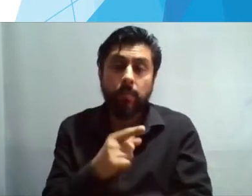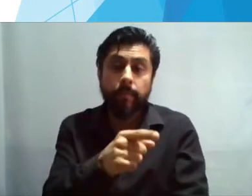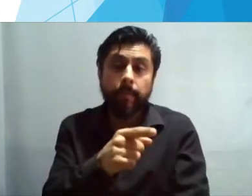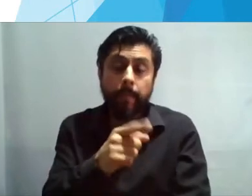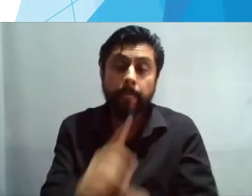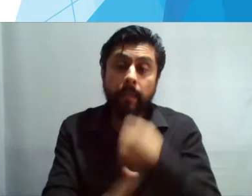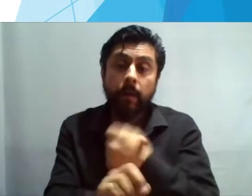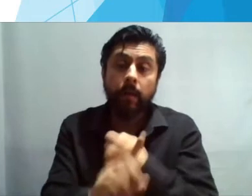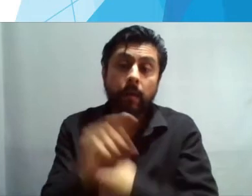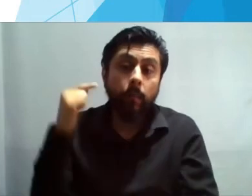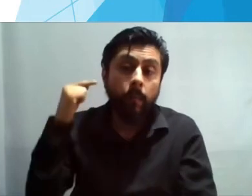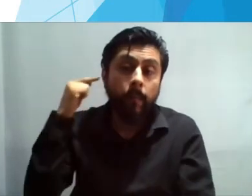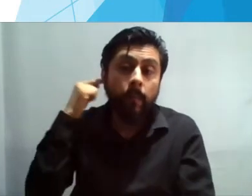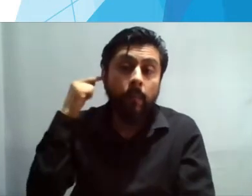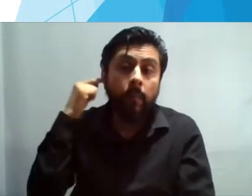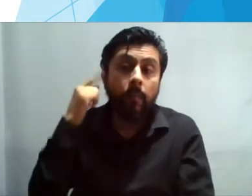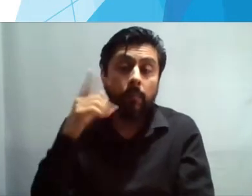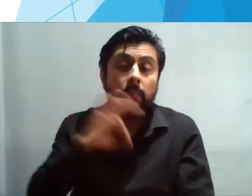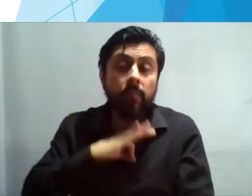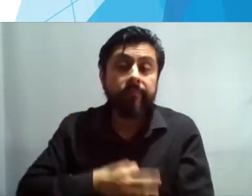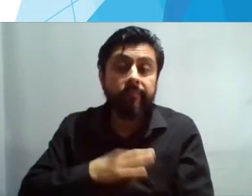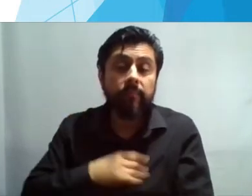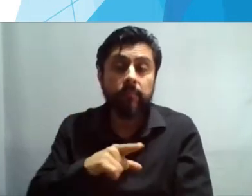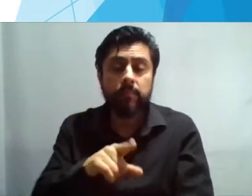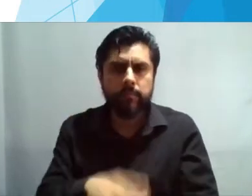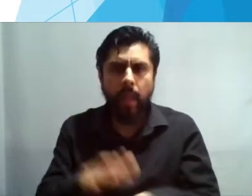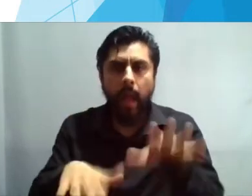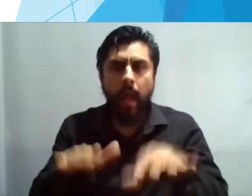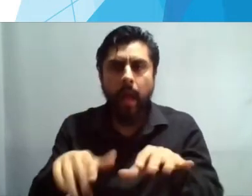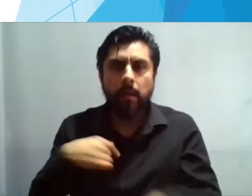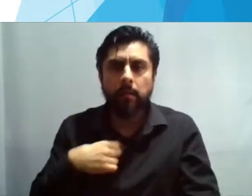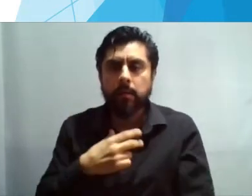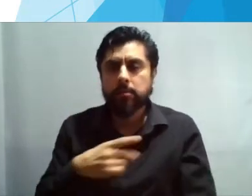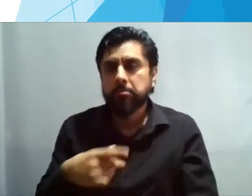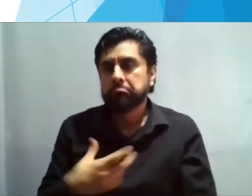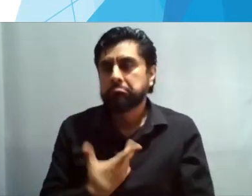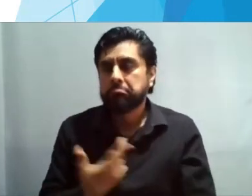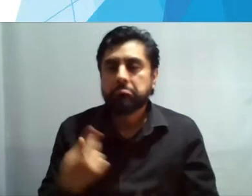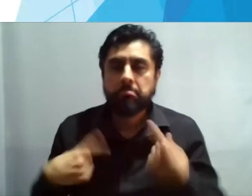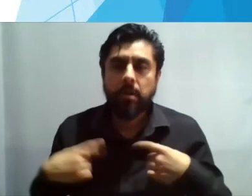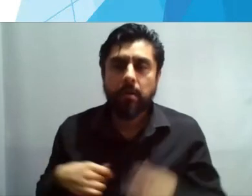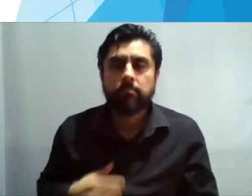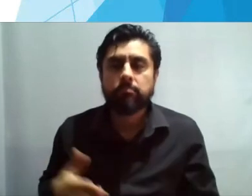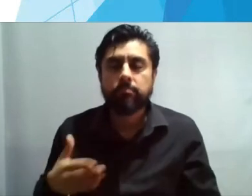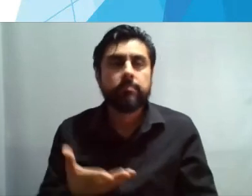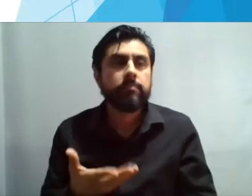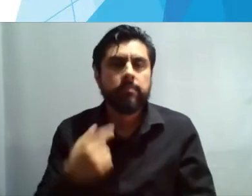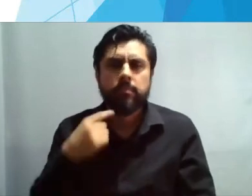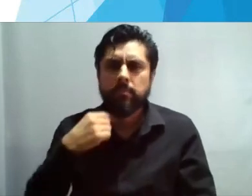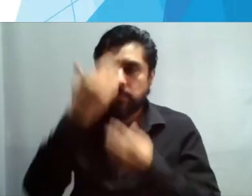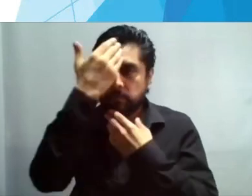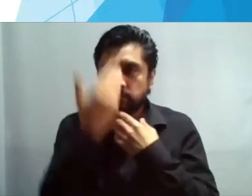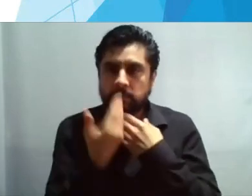no lo sabemos, a veces ocurre una parálisis facial y no se sabe a qué médico acudir, o sí, a qué médico especialista